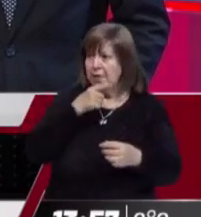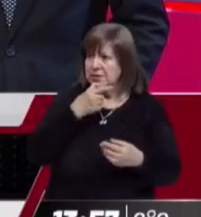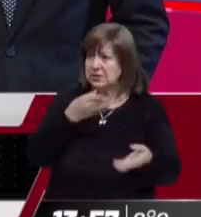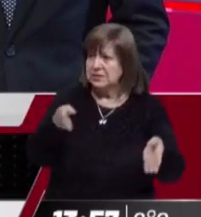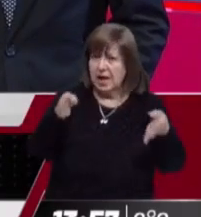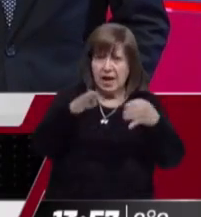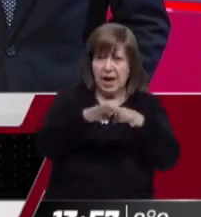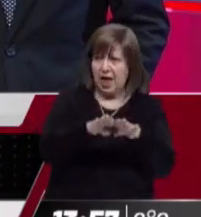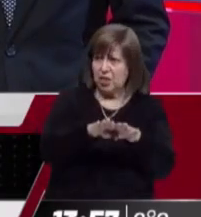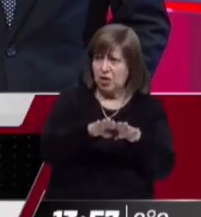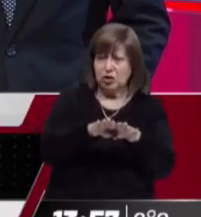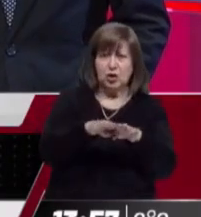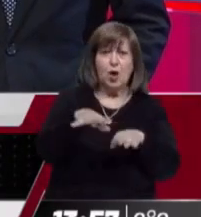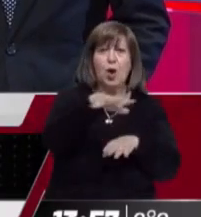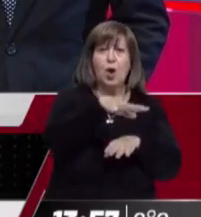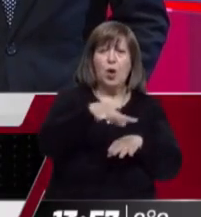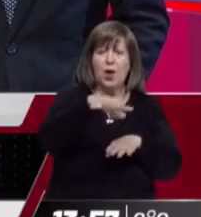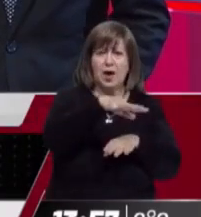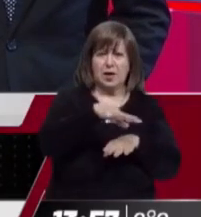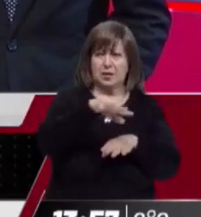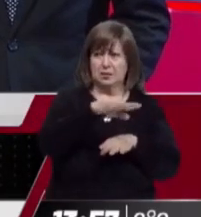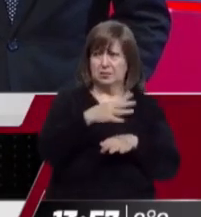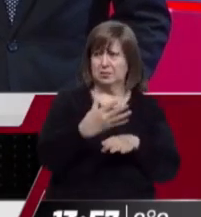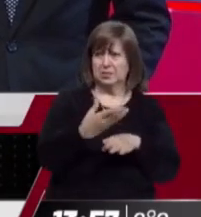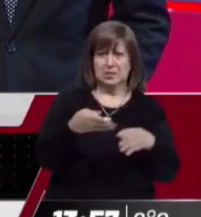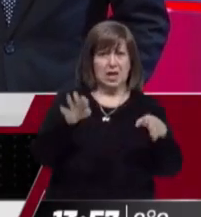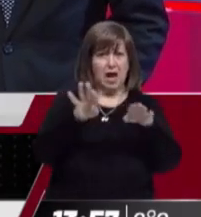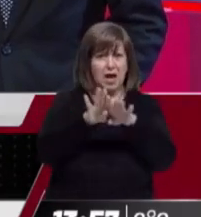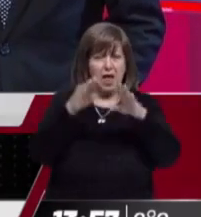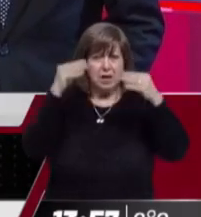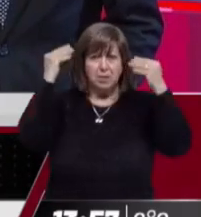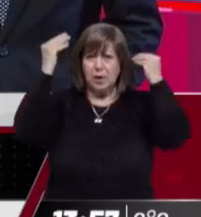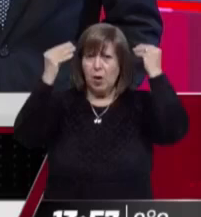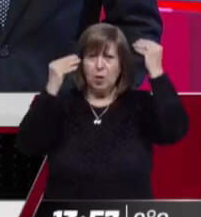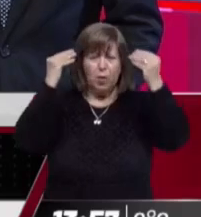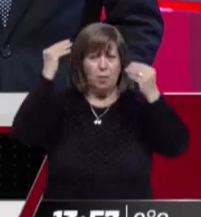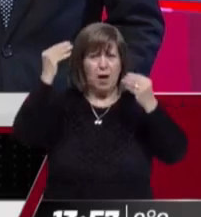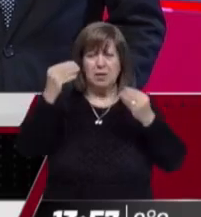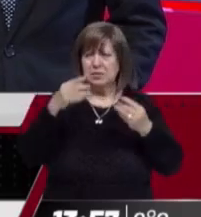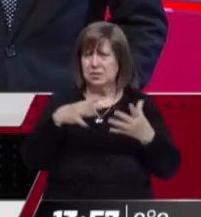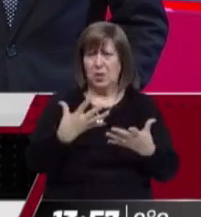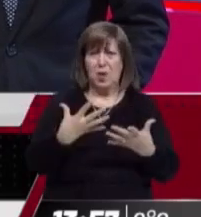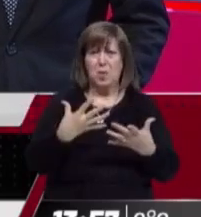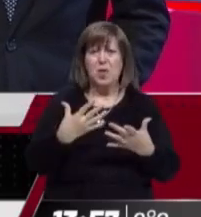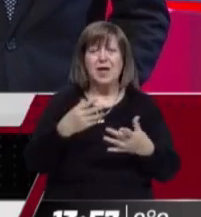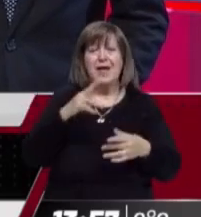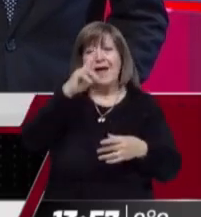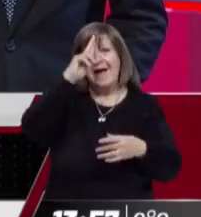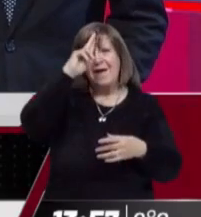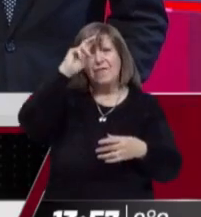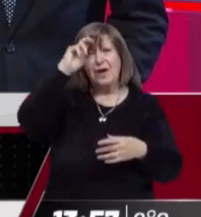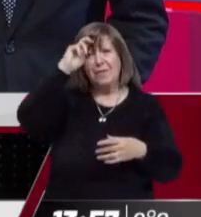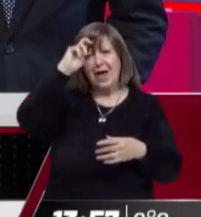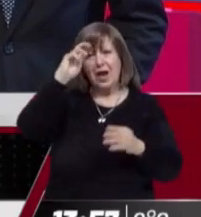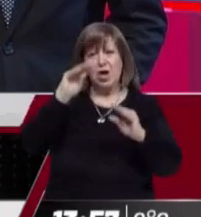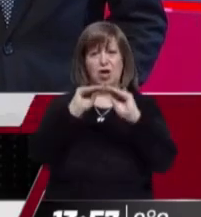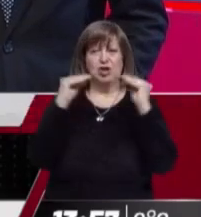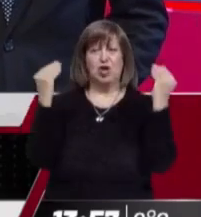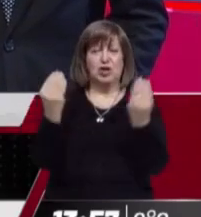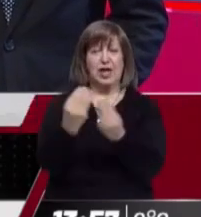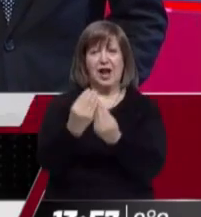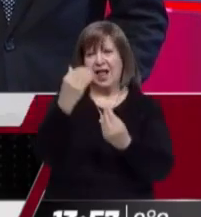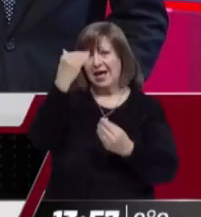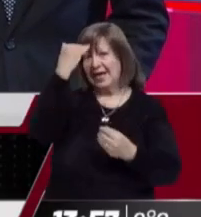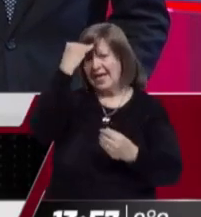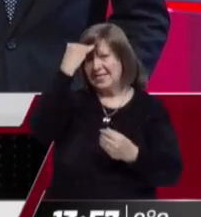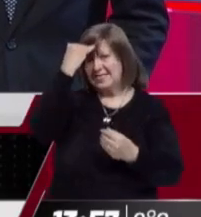cerrar esta zona, esta área del hospital. Gran preocupación en el lugar, más o menos son 15 los enfermeros que trabajan en este sector